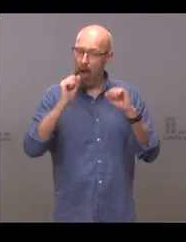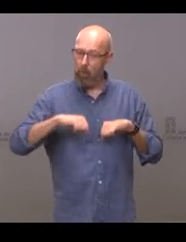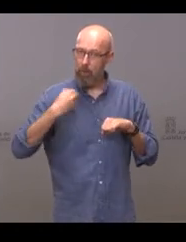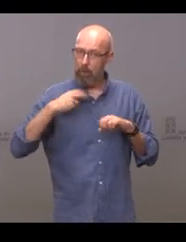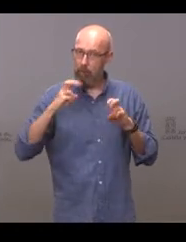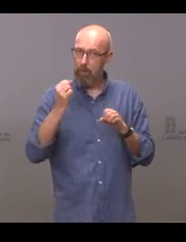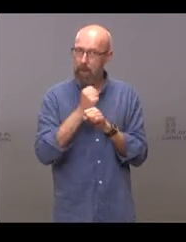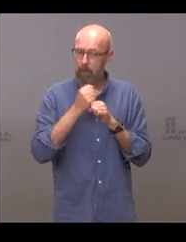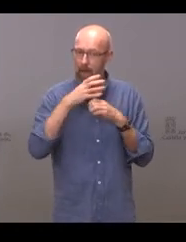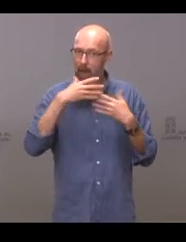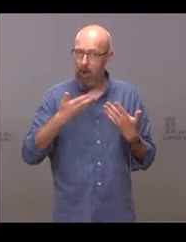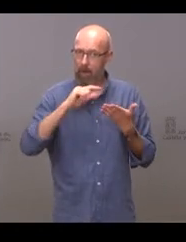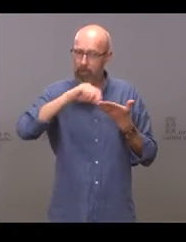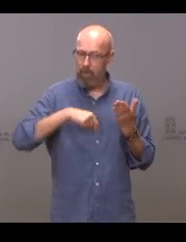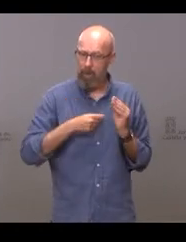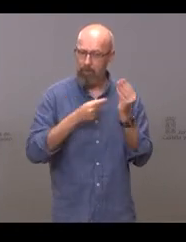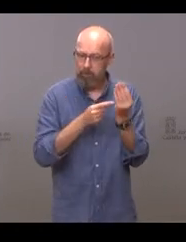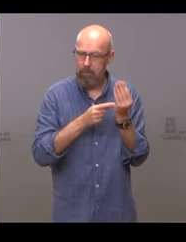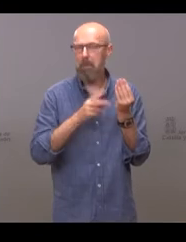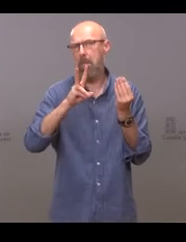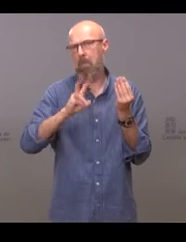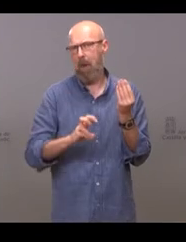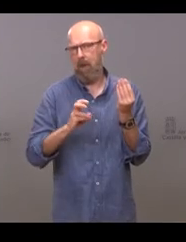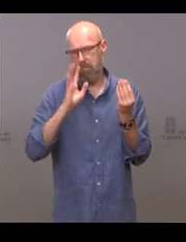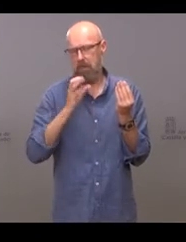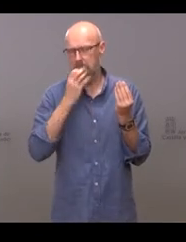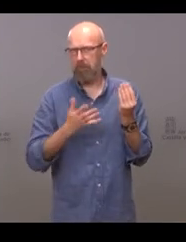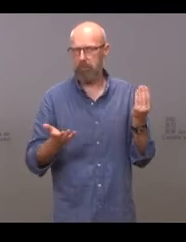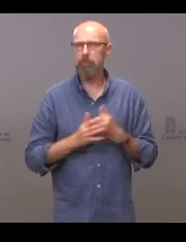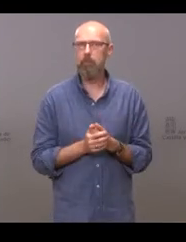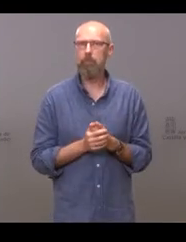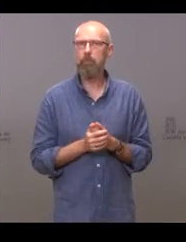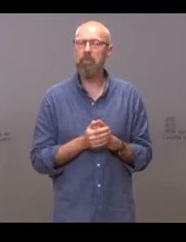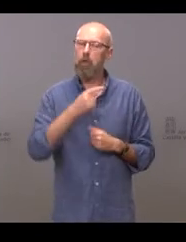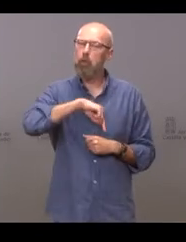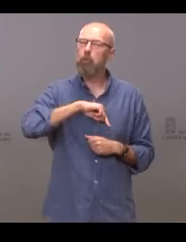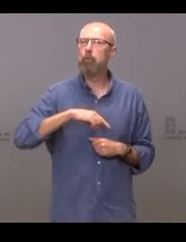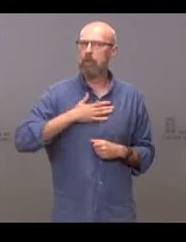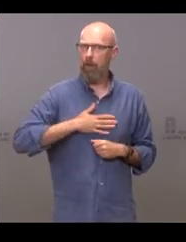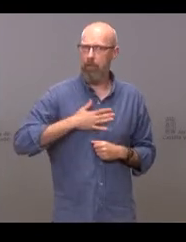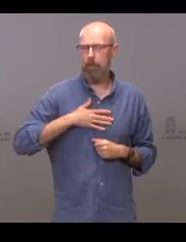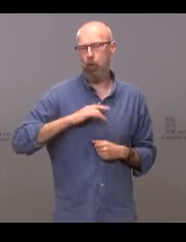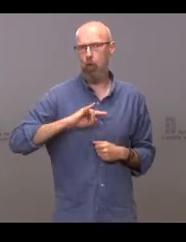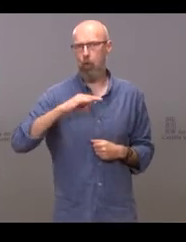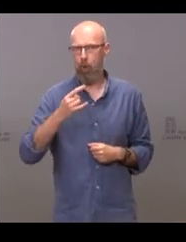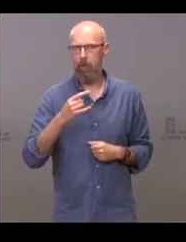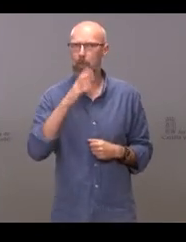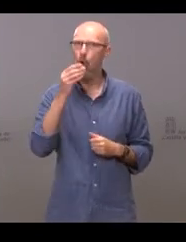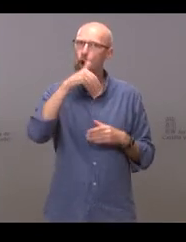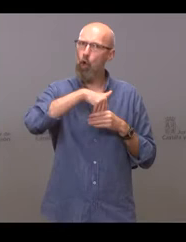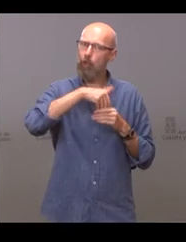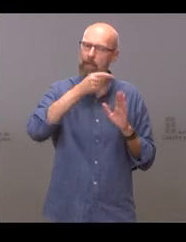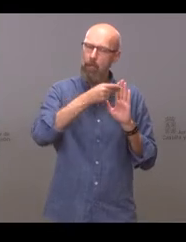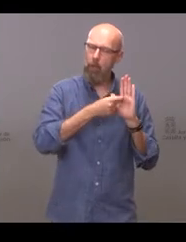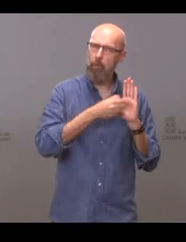son acuerdos que nos puede valer por lo tanto satisfacción en ese sentido doble contenidos y ser